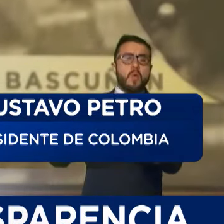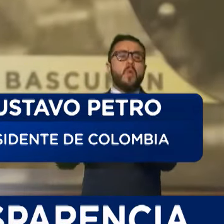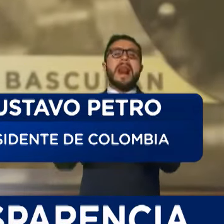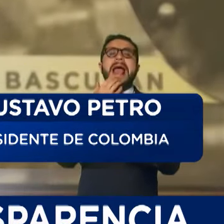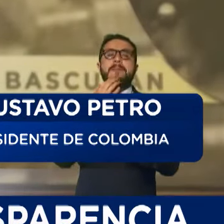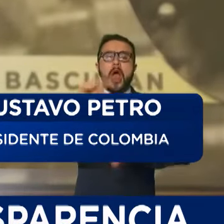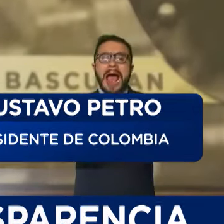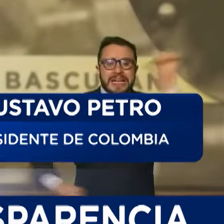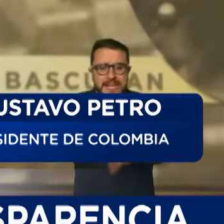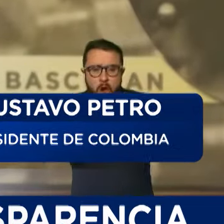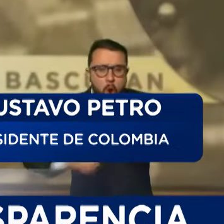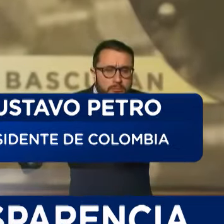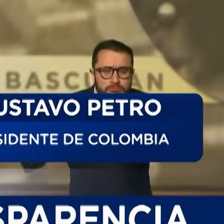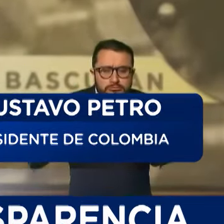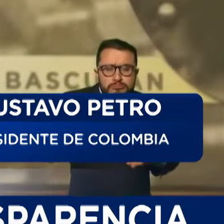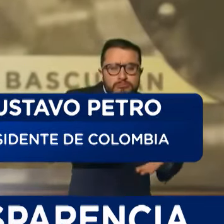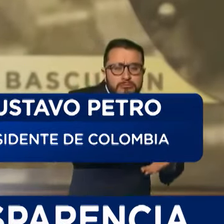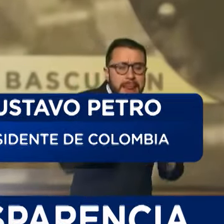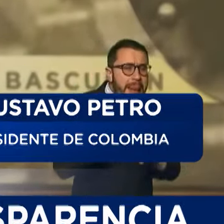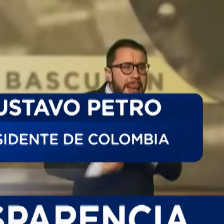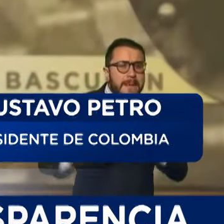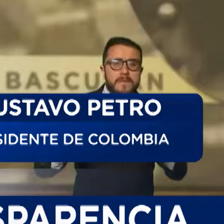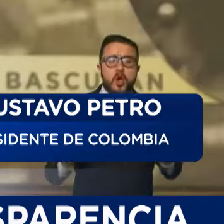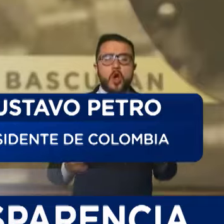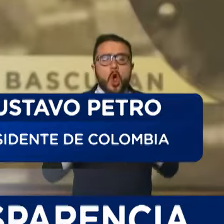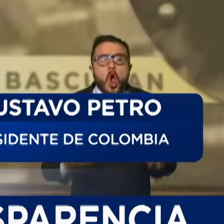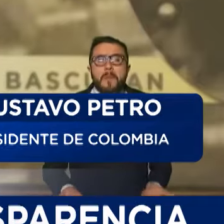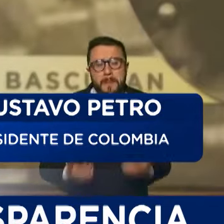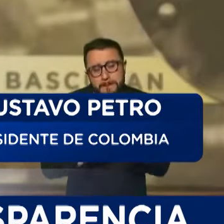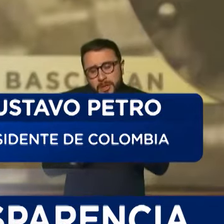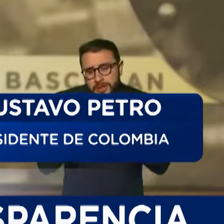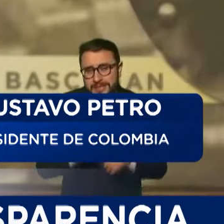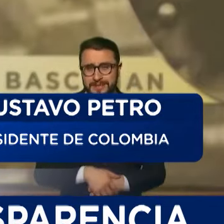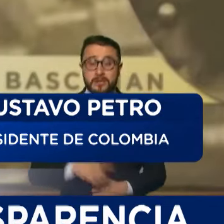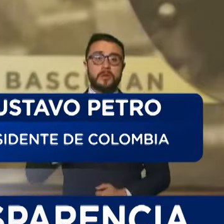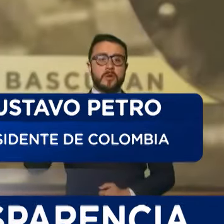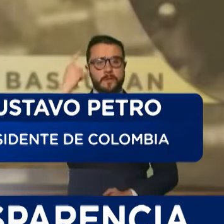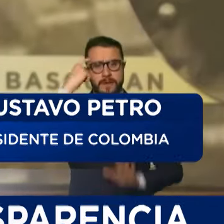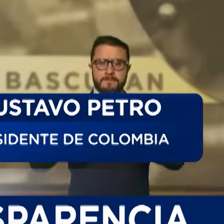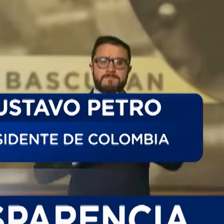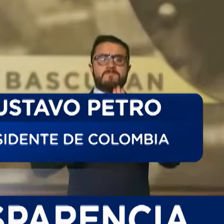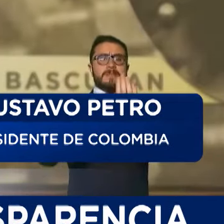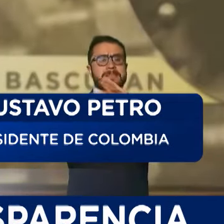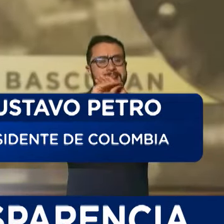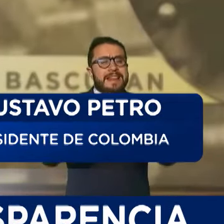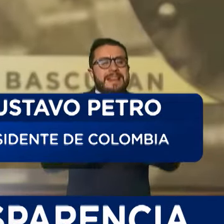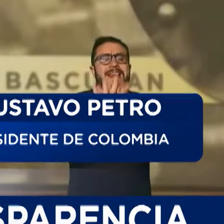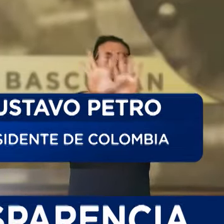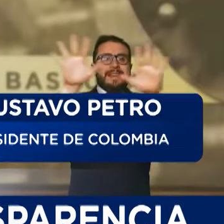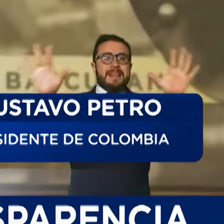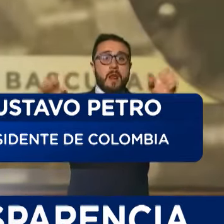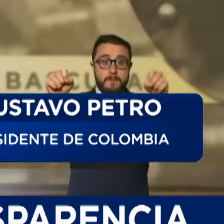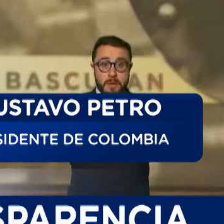Y este gobierno, que ha prometido la transparencia, no ha podido cuidar bien